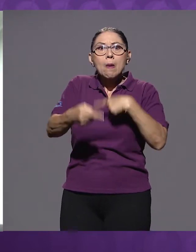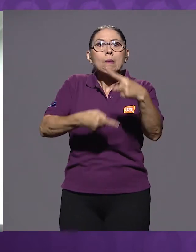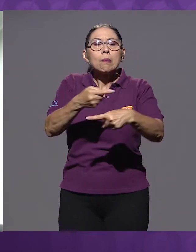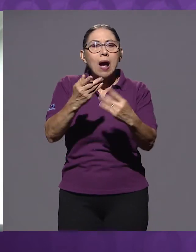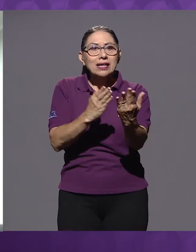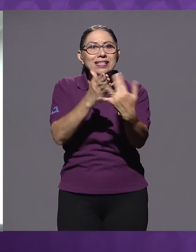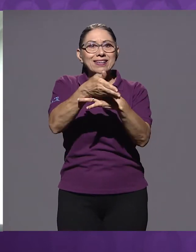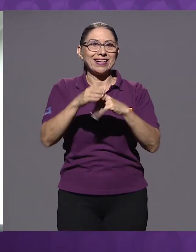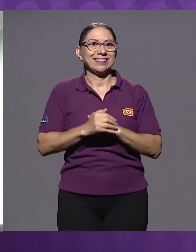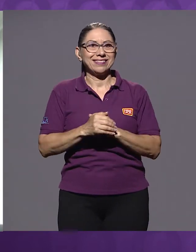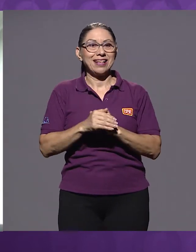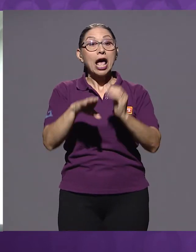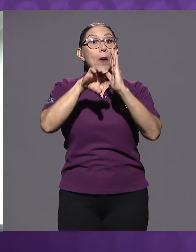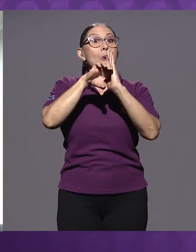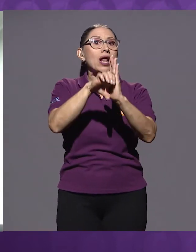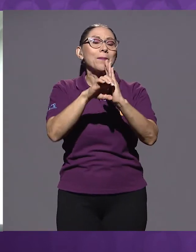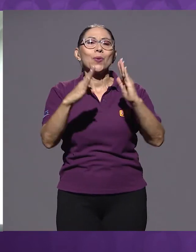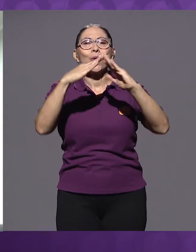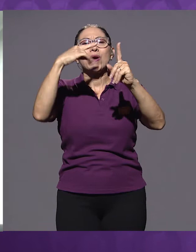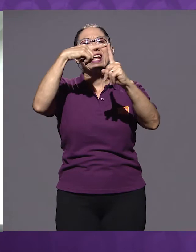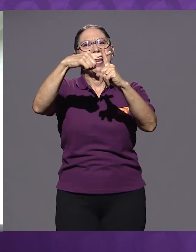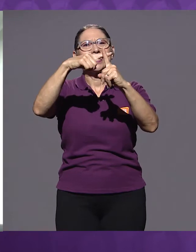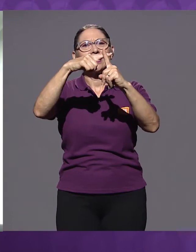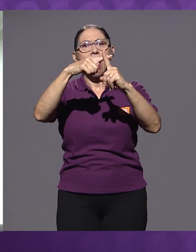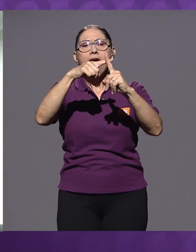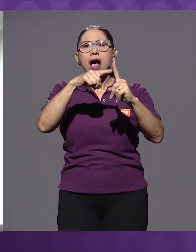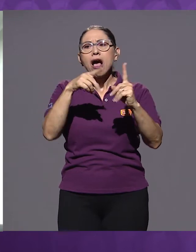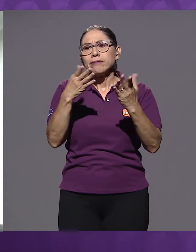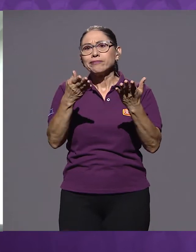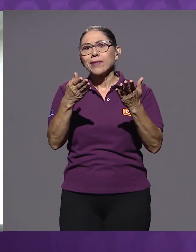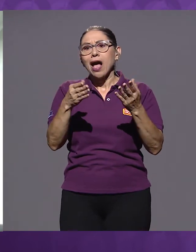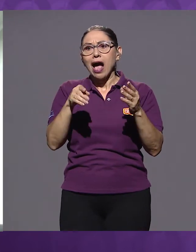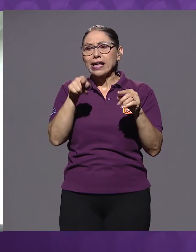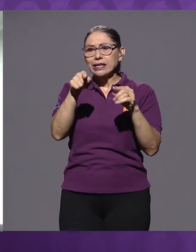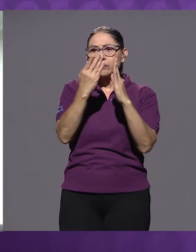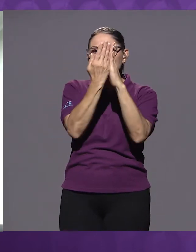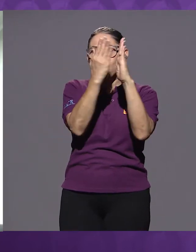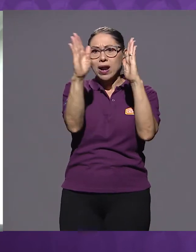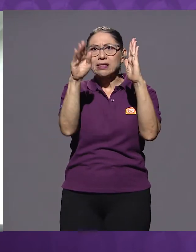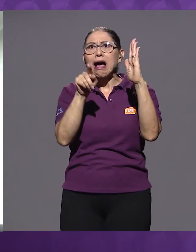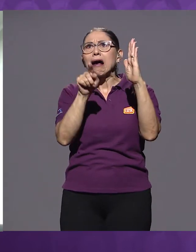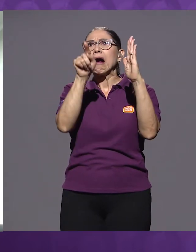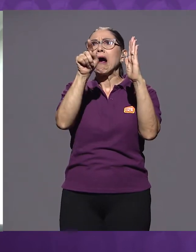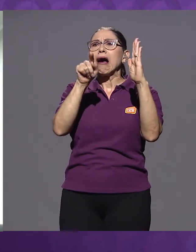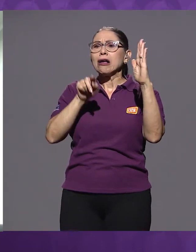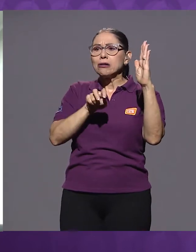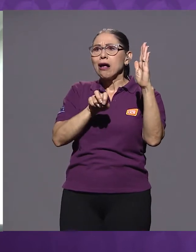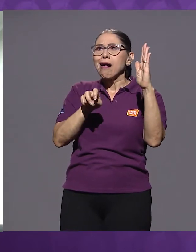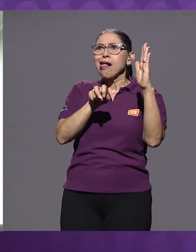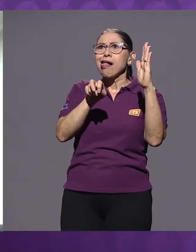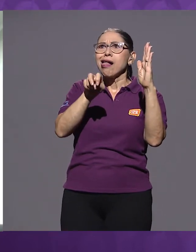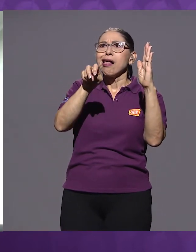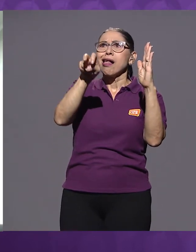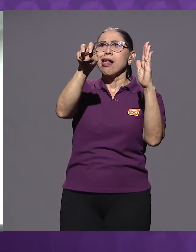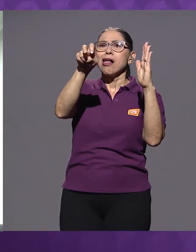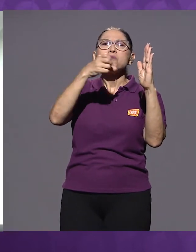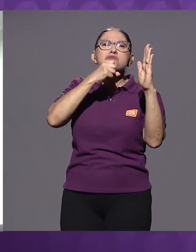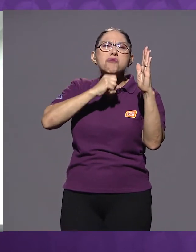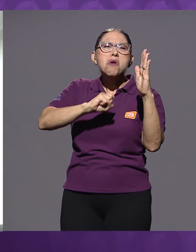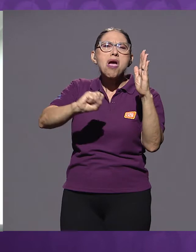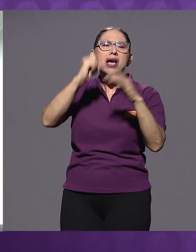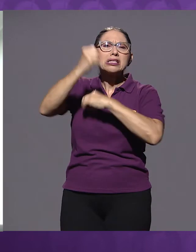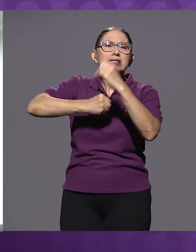ahí ponle una iglesia que tiene muchas escaleras en la entrada, pero pues que la hicieron en el siglo